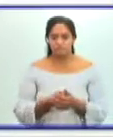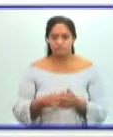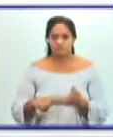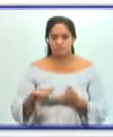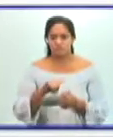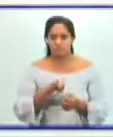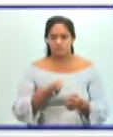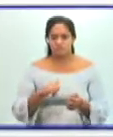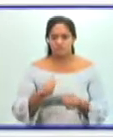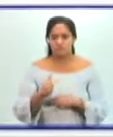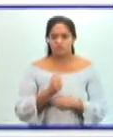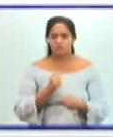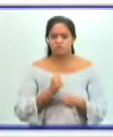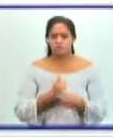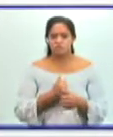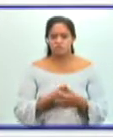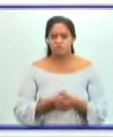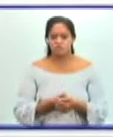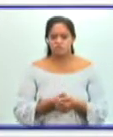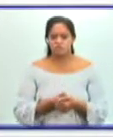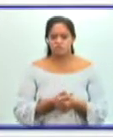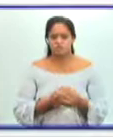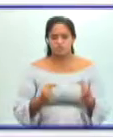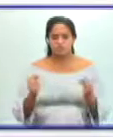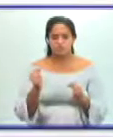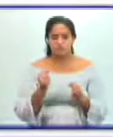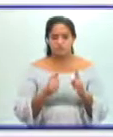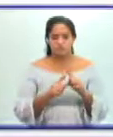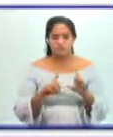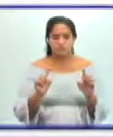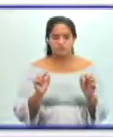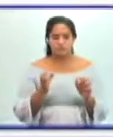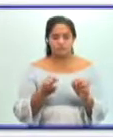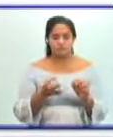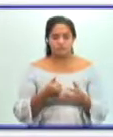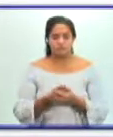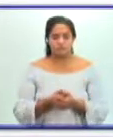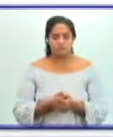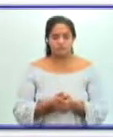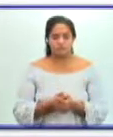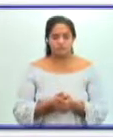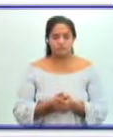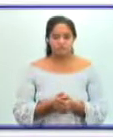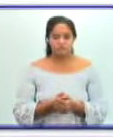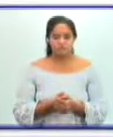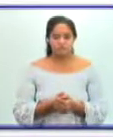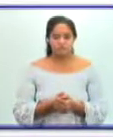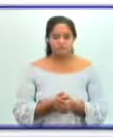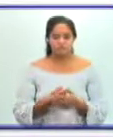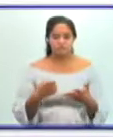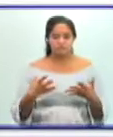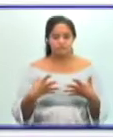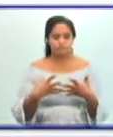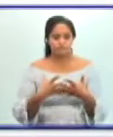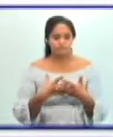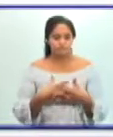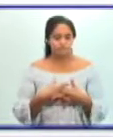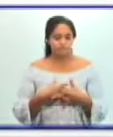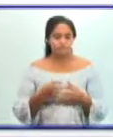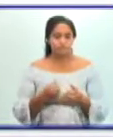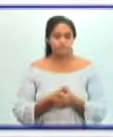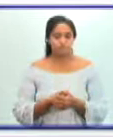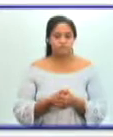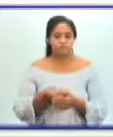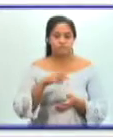estar utilizando la primera parte del teorema de las transversales porque estás relacionando las